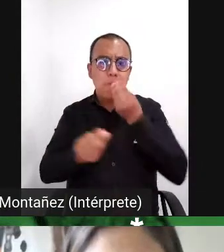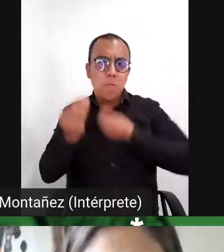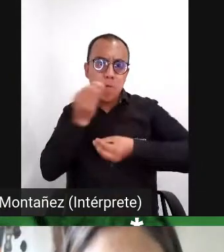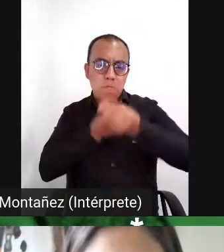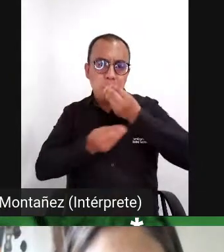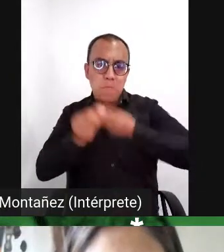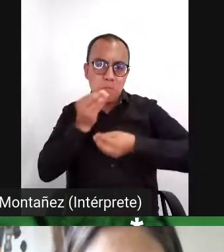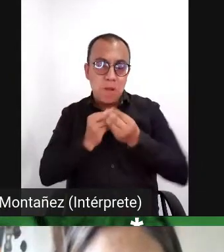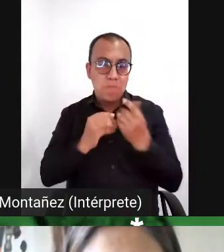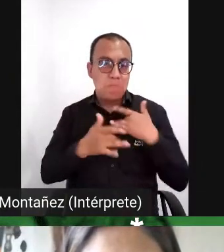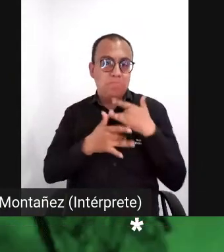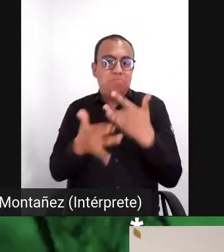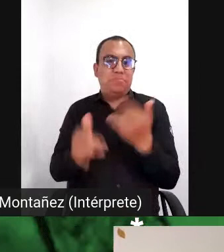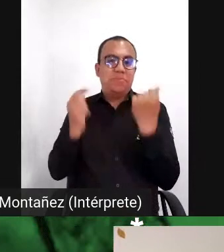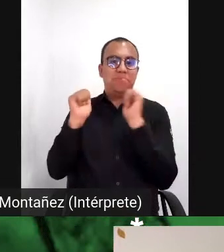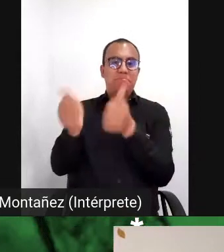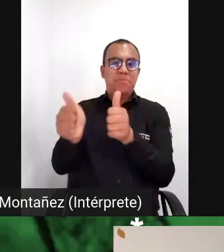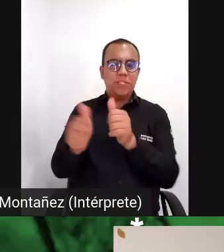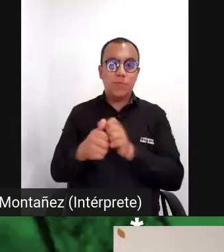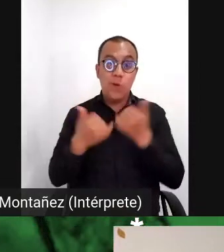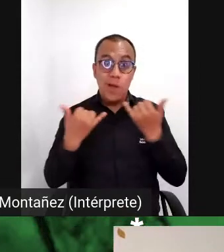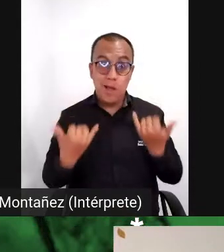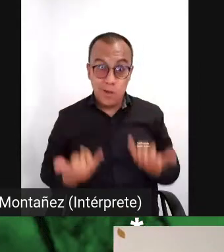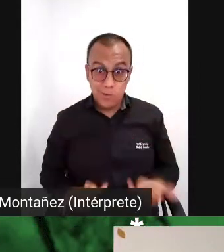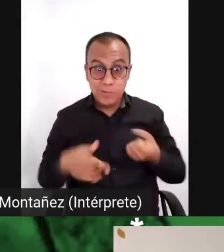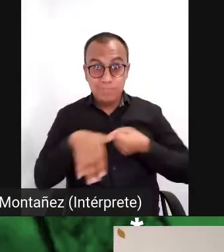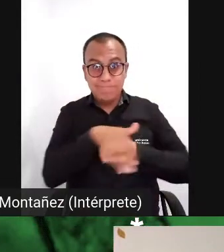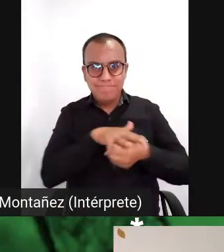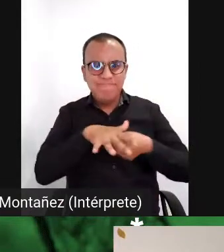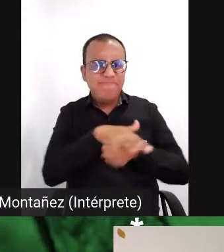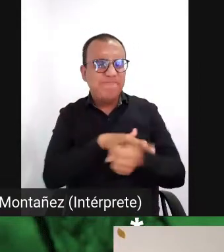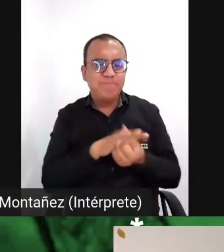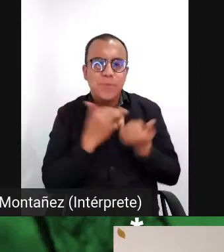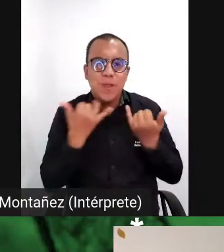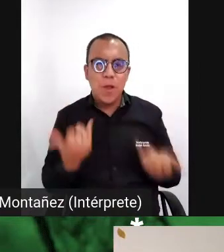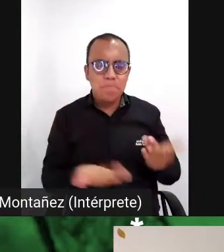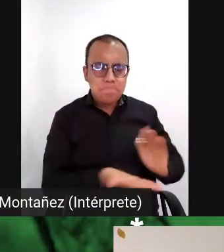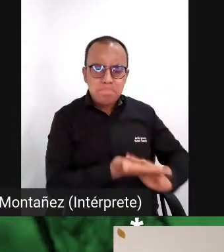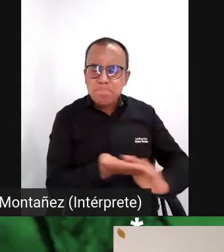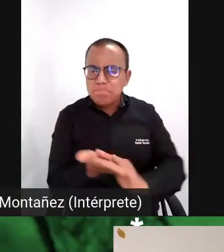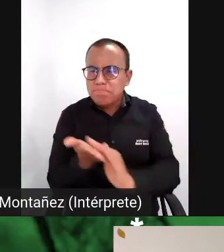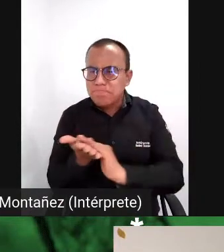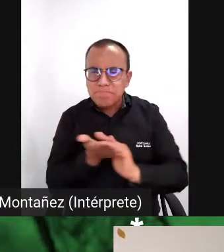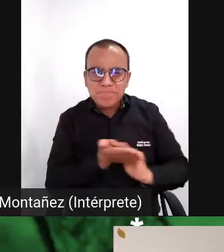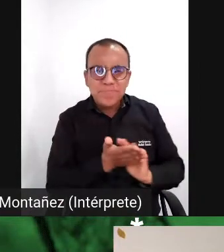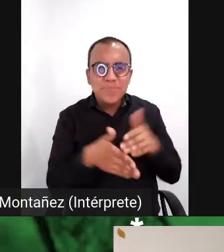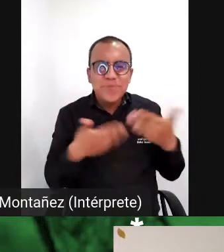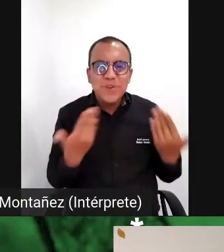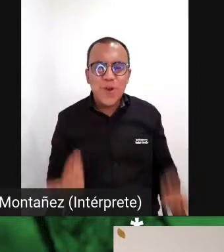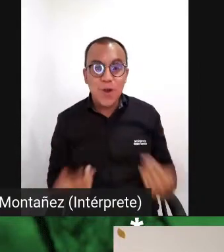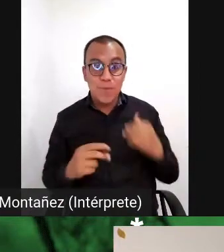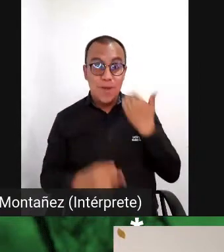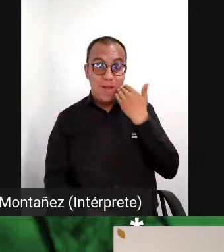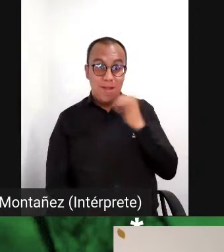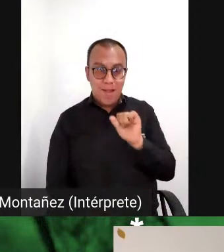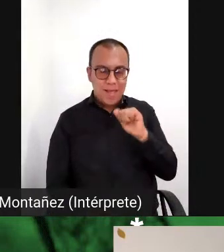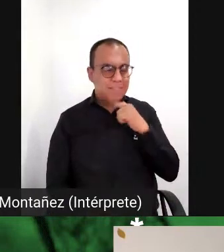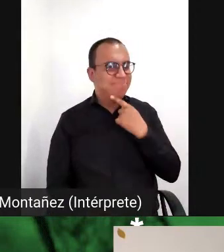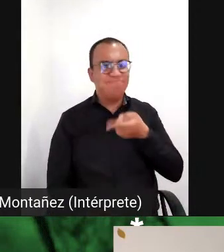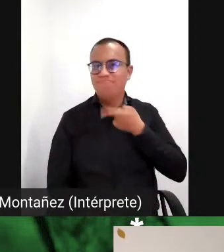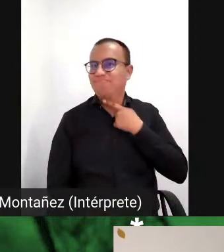adoptantes involuntarios. Lo anterior, con el propósito de resolver el problema que supone a las hembras chamonas no gozar